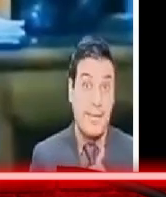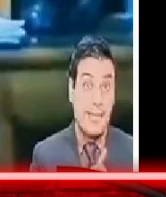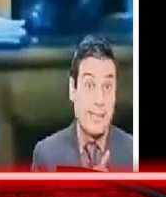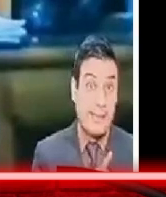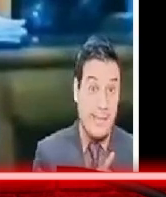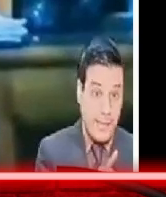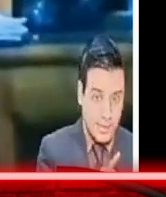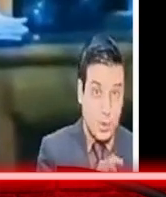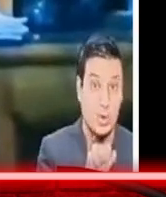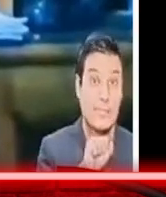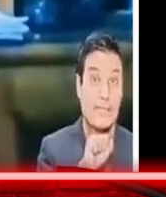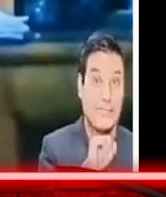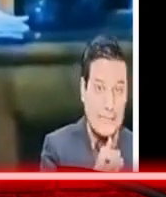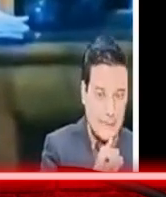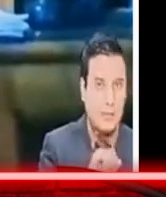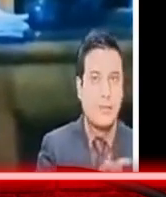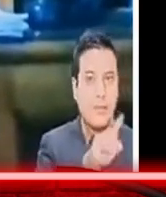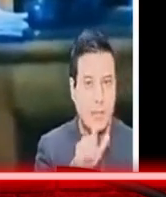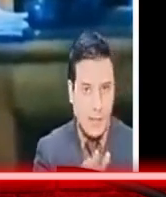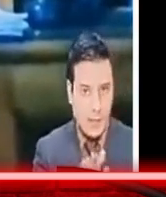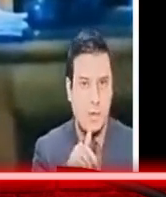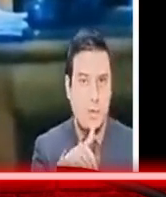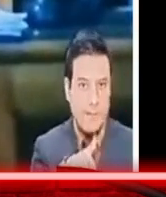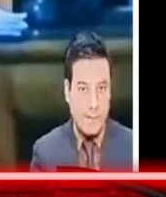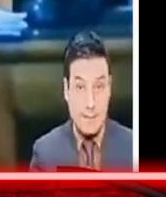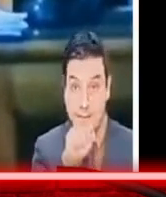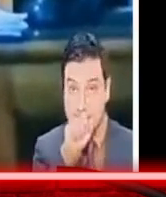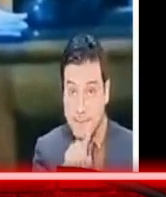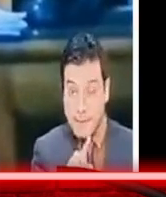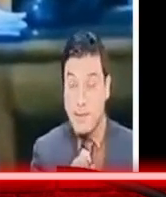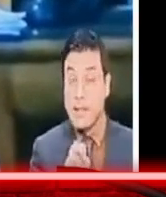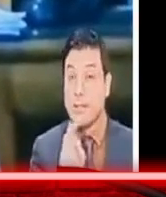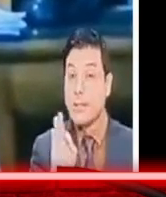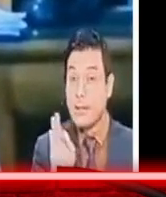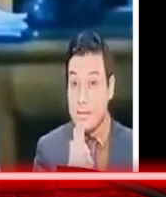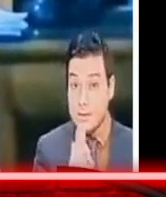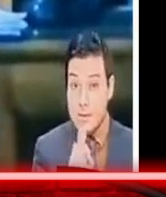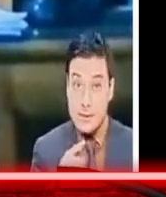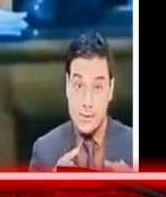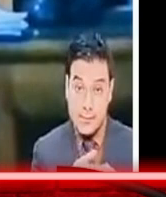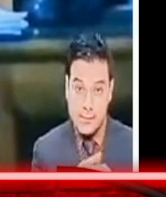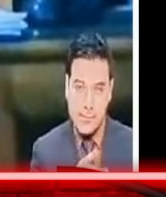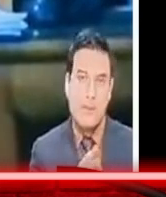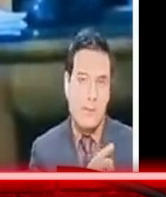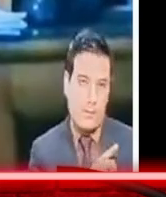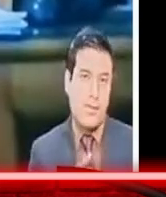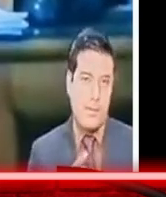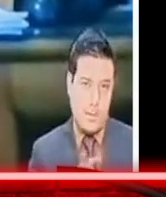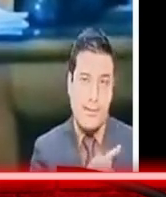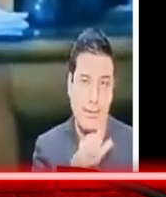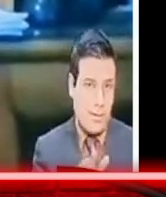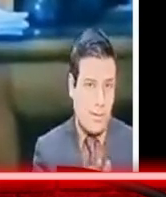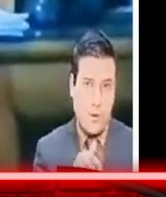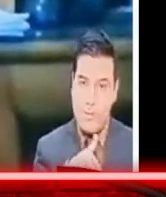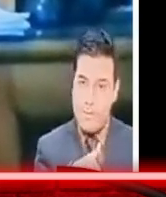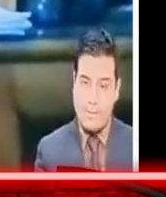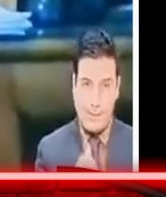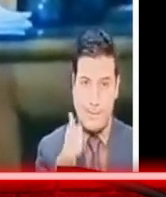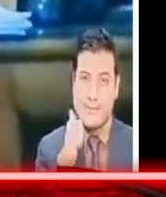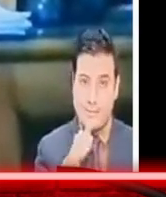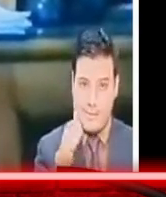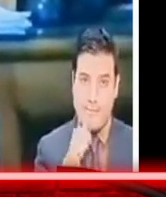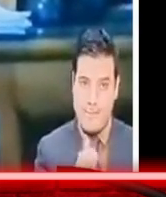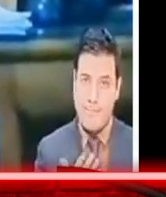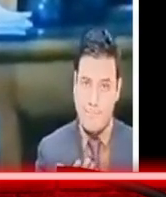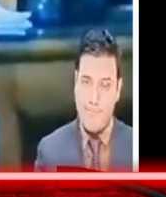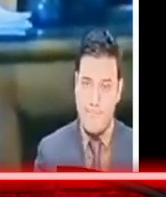sin vulnerar el orden jurídico, y ante un posible conflicto debe optarse por el bien jurídico superior y que además es de carácter